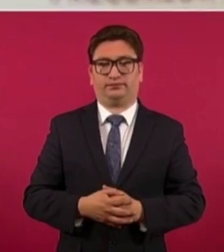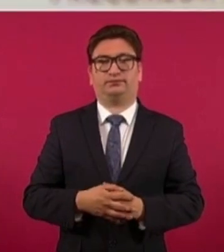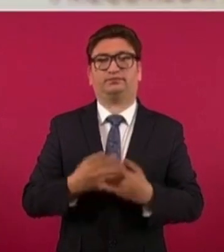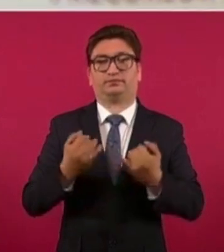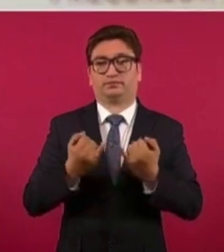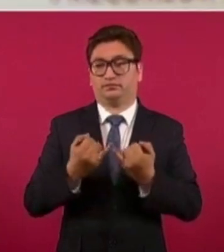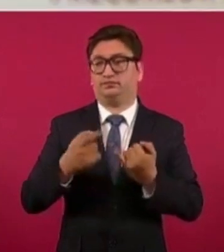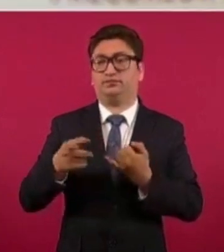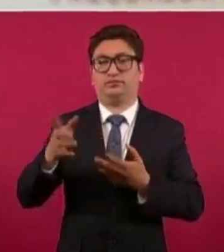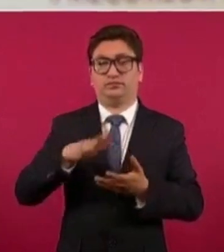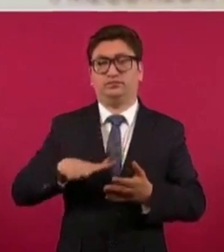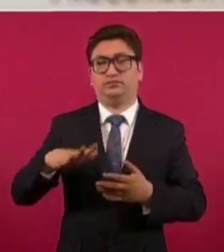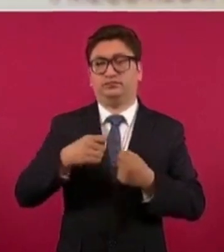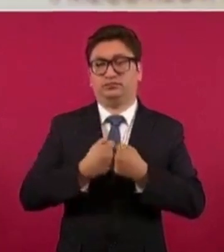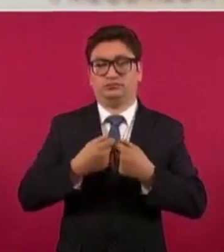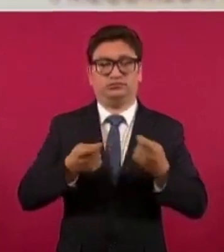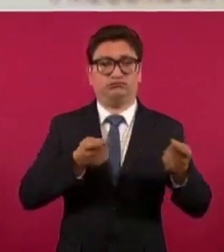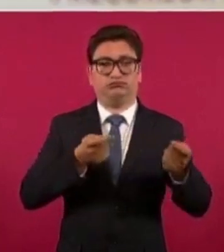controles.